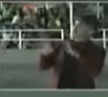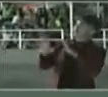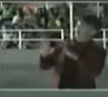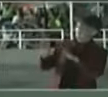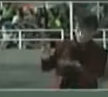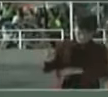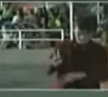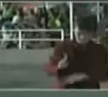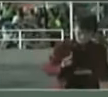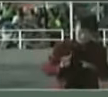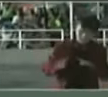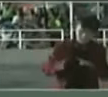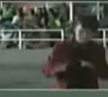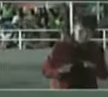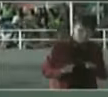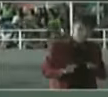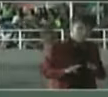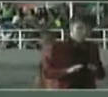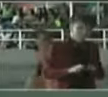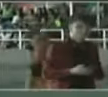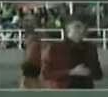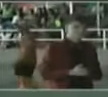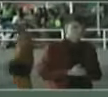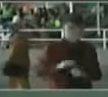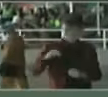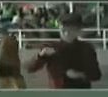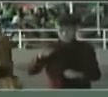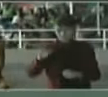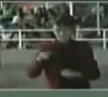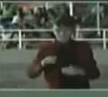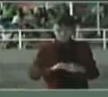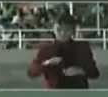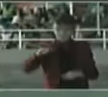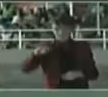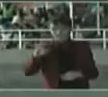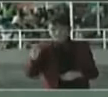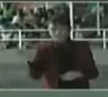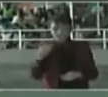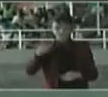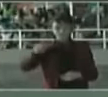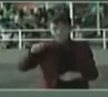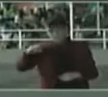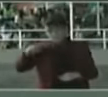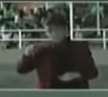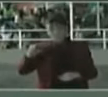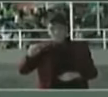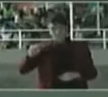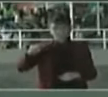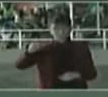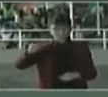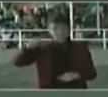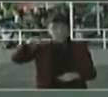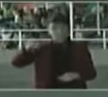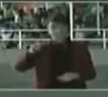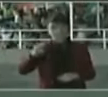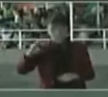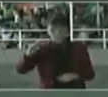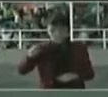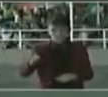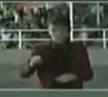Mateo, Marcos y Lucas narran su nacimiento y lo